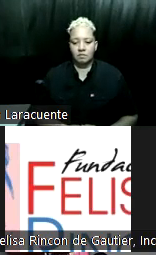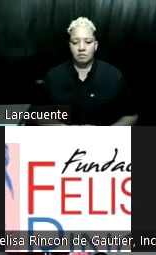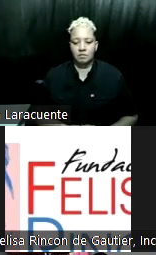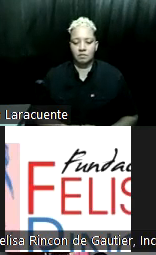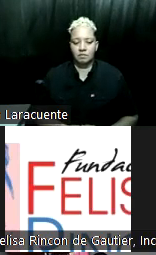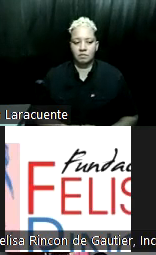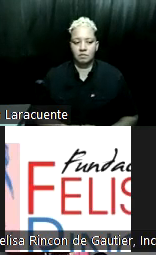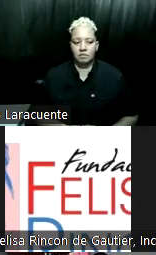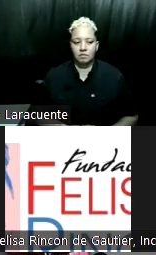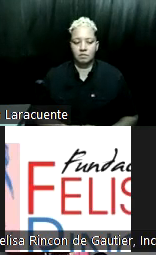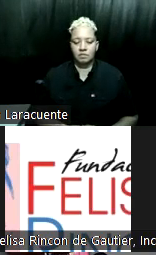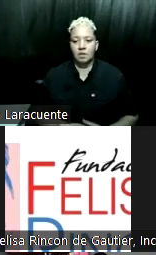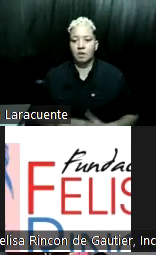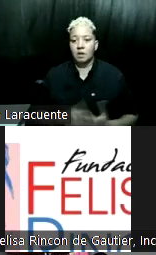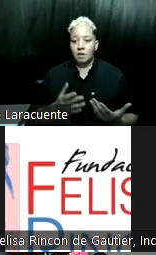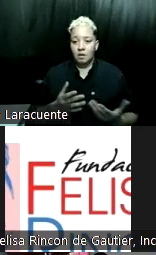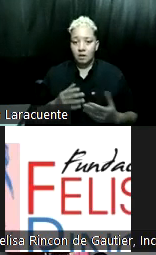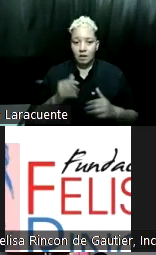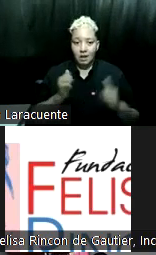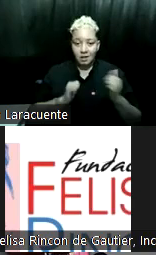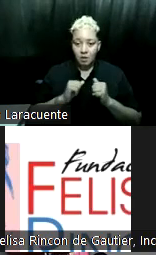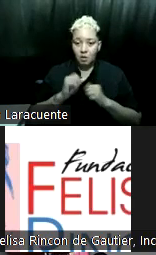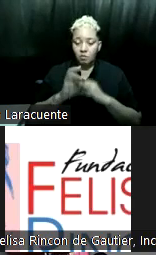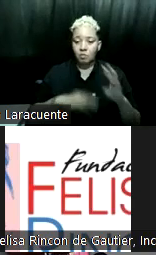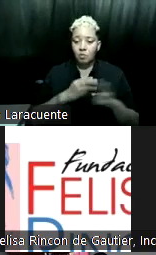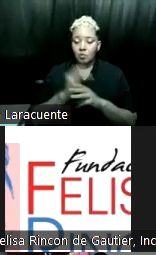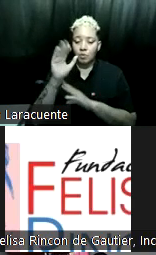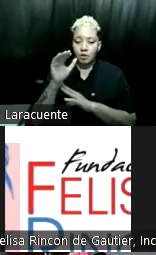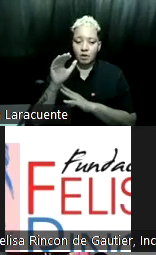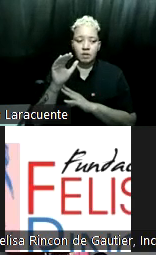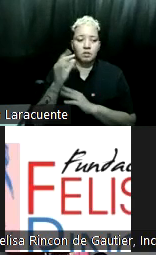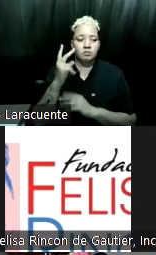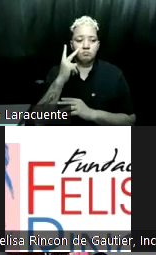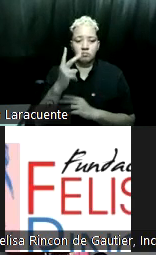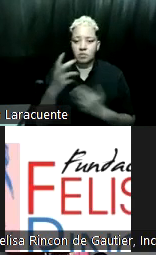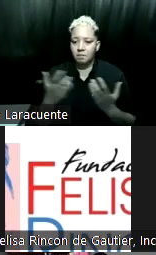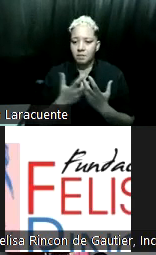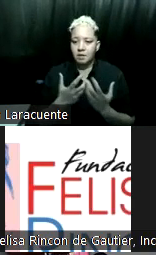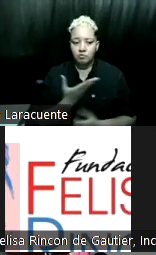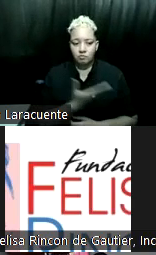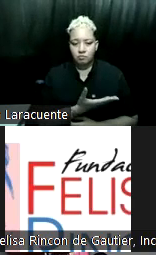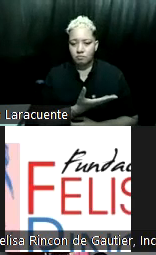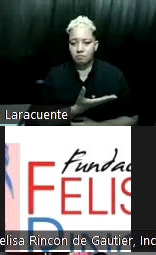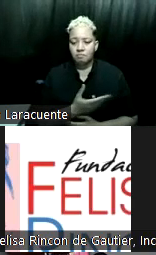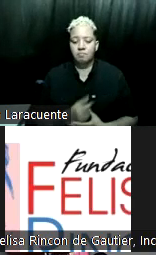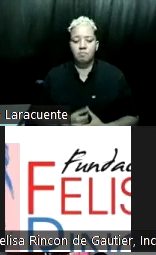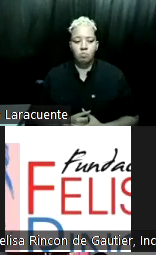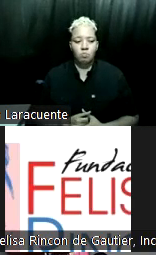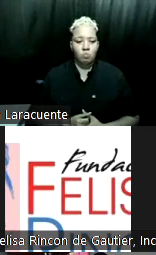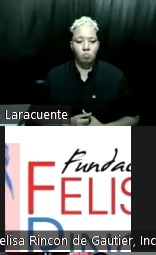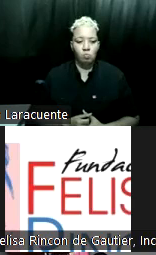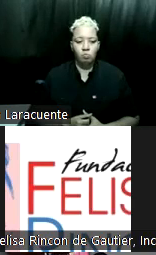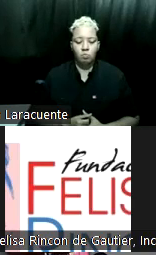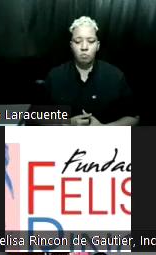evento, al Mundo Básquet. Sin embargo, el match, que es la foto que les presento aquí, el match por